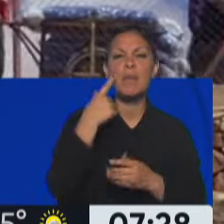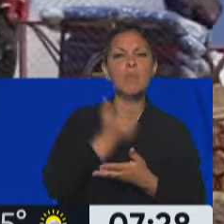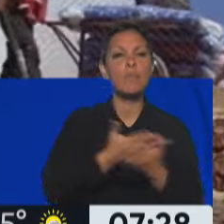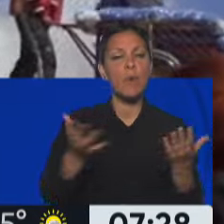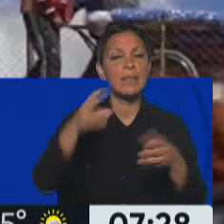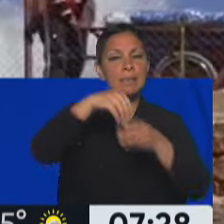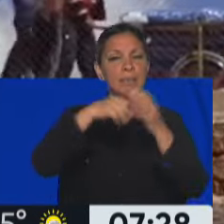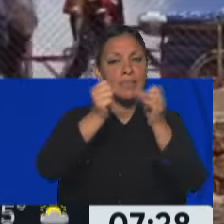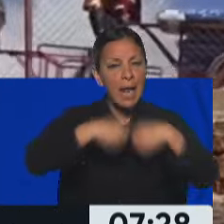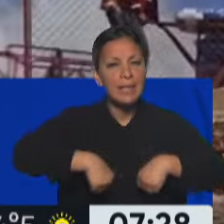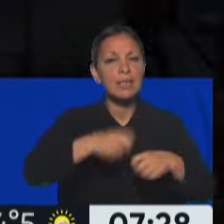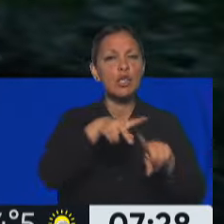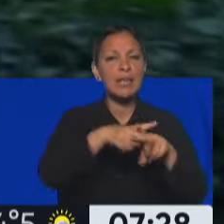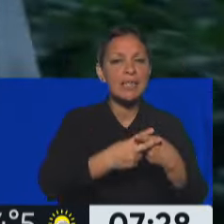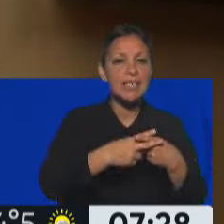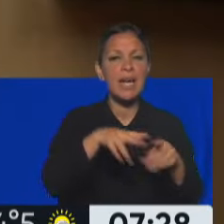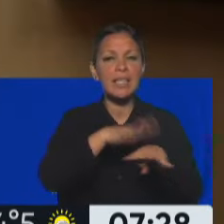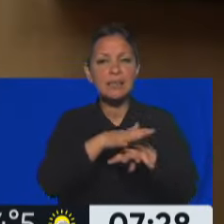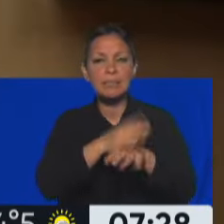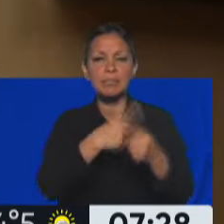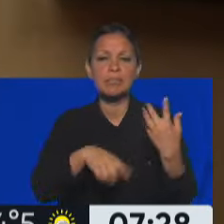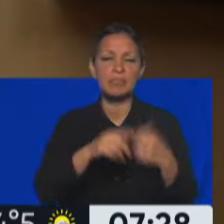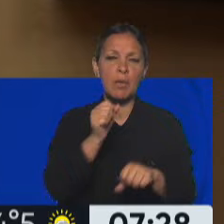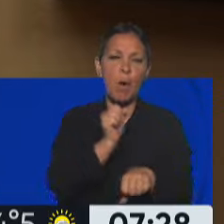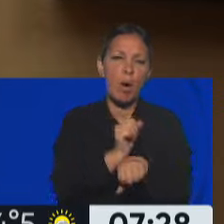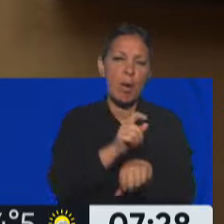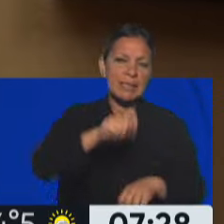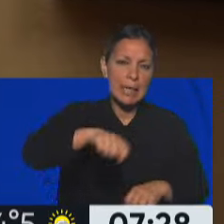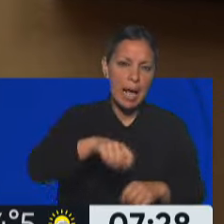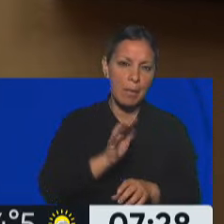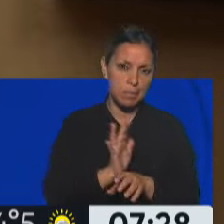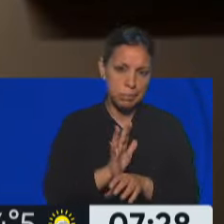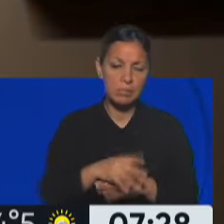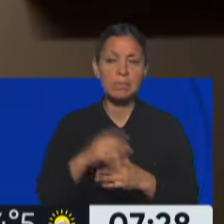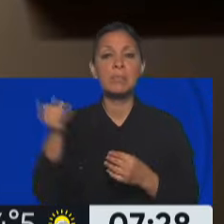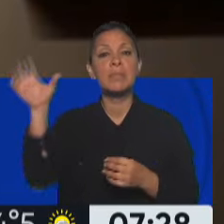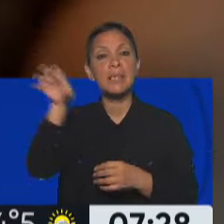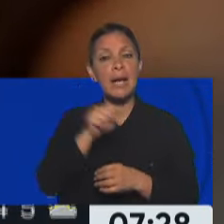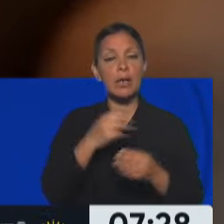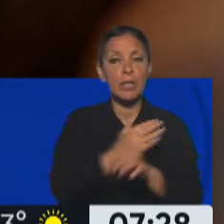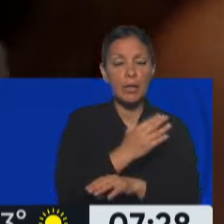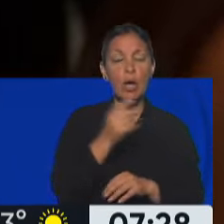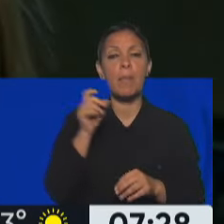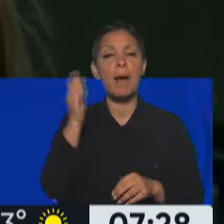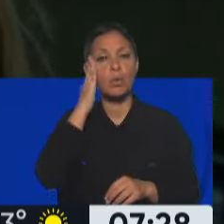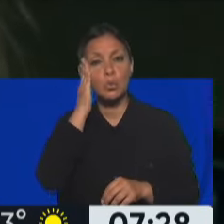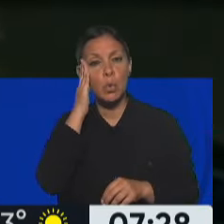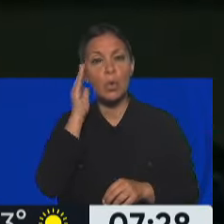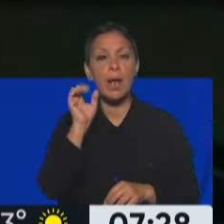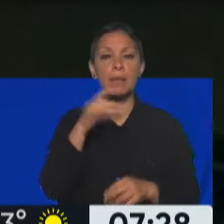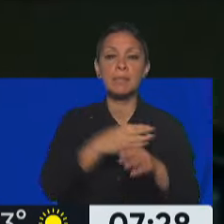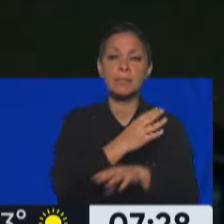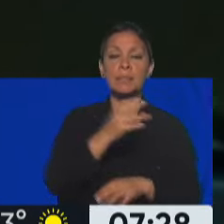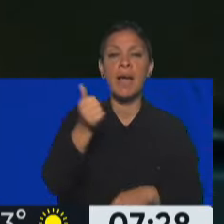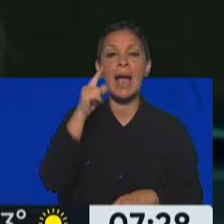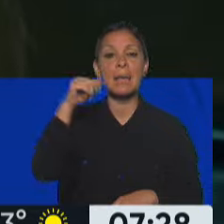cooperativas, armaron su propio taller y salieron adelante. Trajeron su cultura, trajeron su lengua, aymara. Interesante documental. Romina